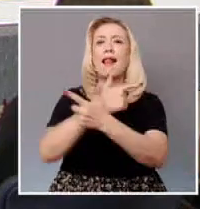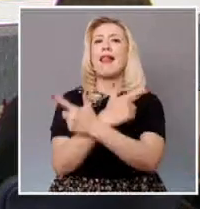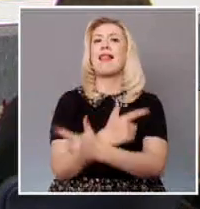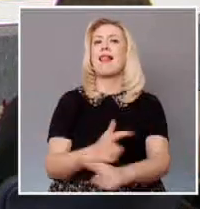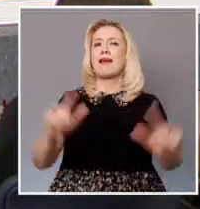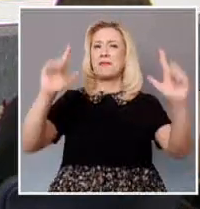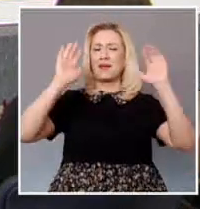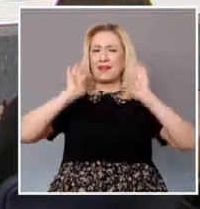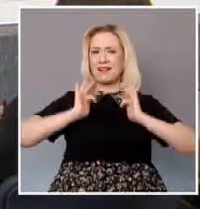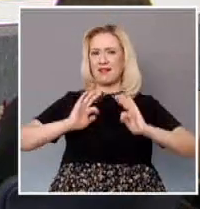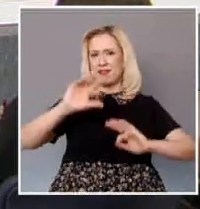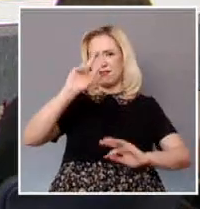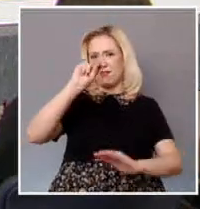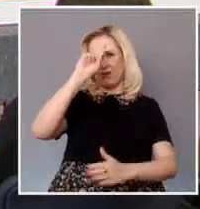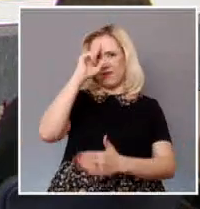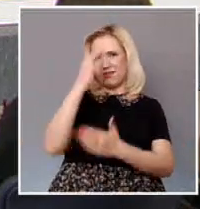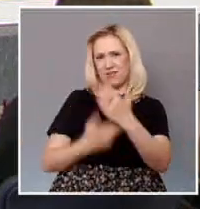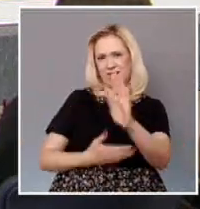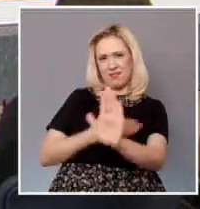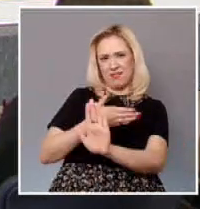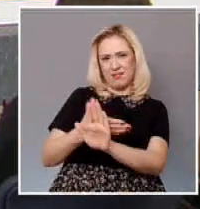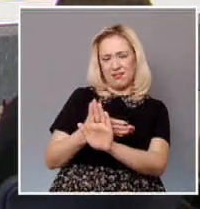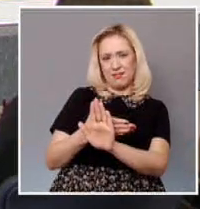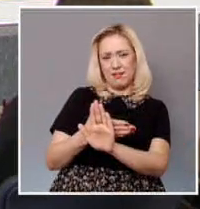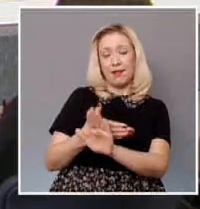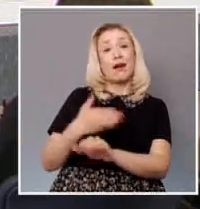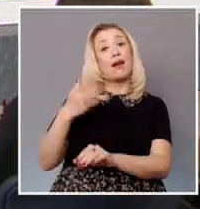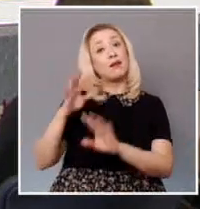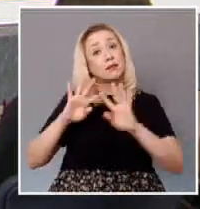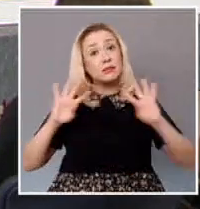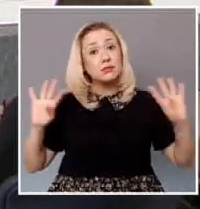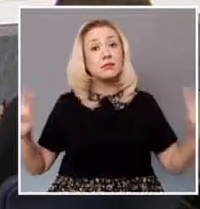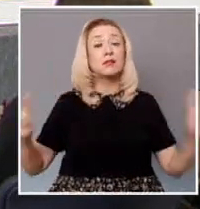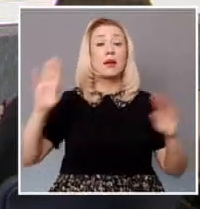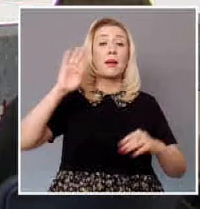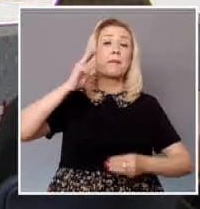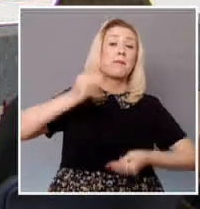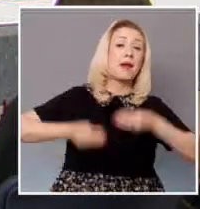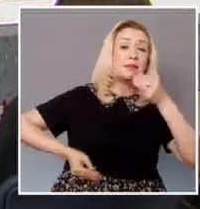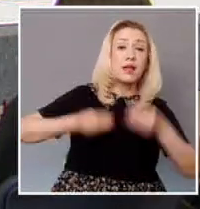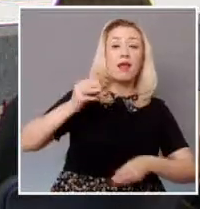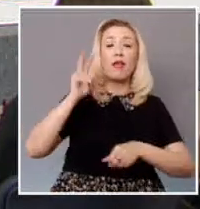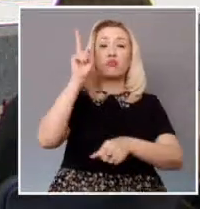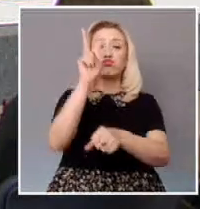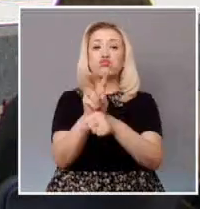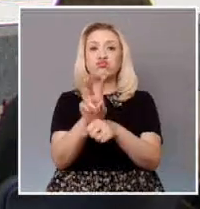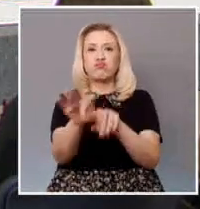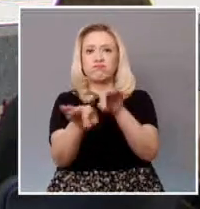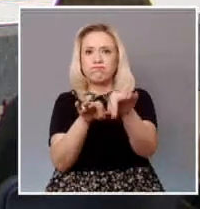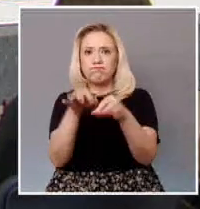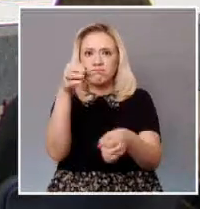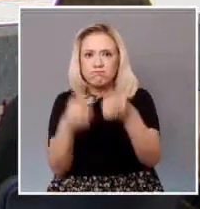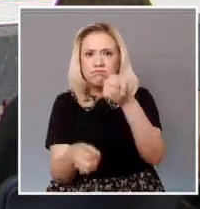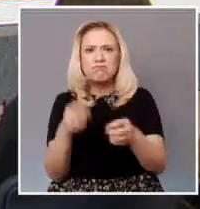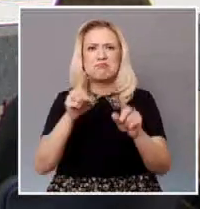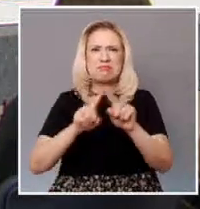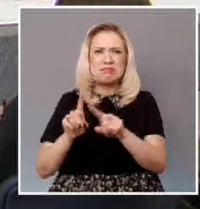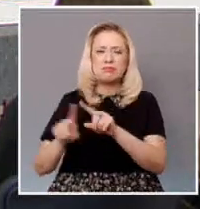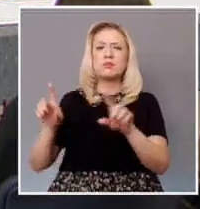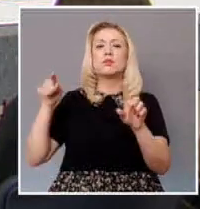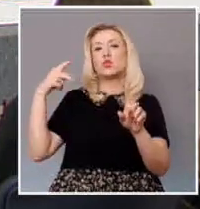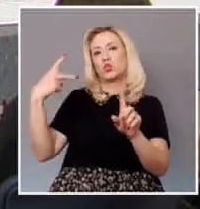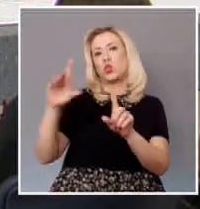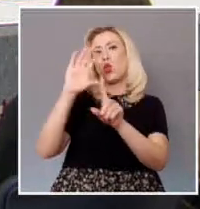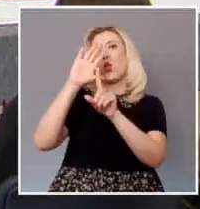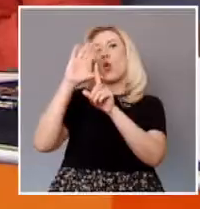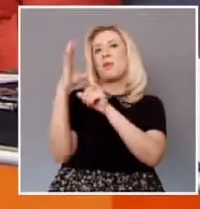presentes ministras, consejeras y magistradas del Tribunal Electoral Federal, todas integrantes del Comité Interinstitucional de Igualdad de Género del Poder Judicial